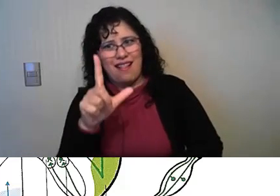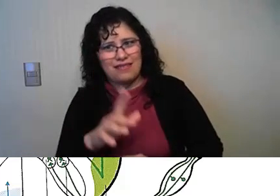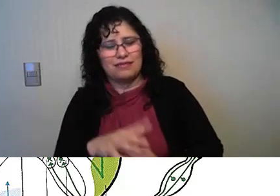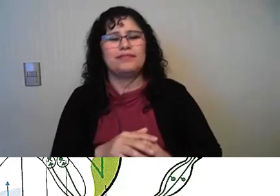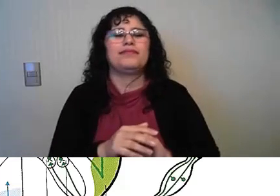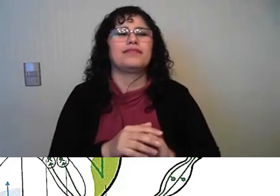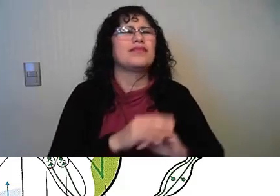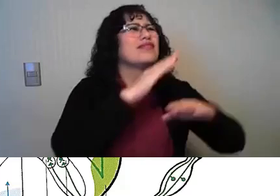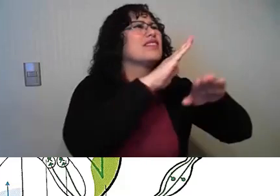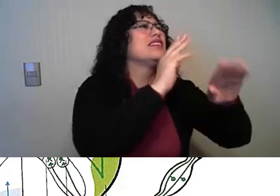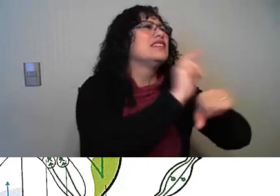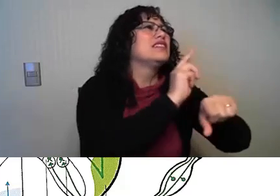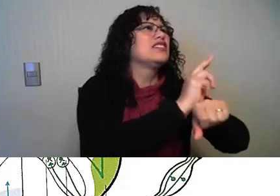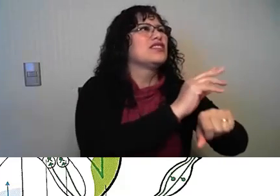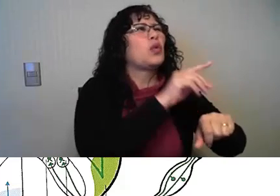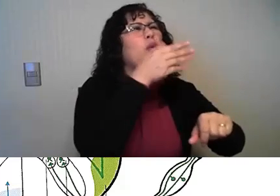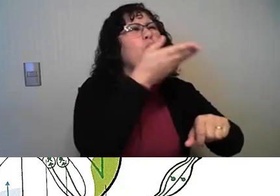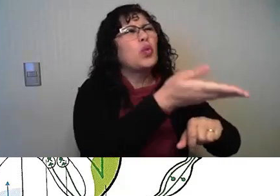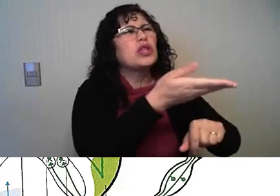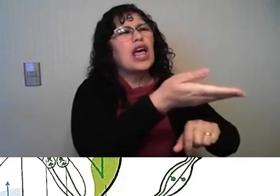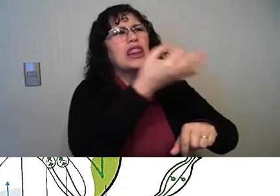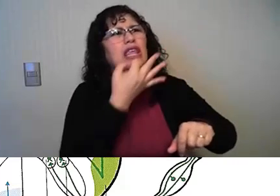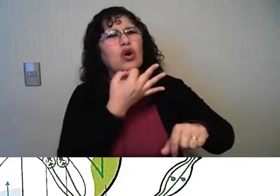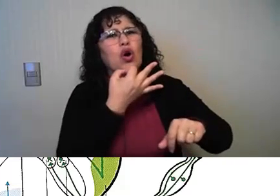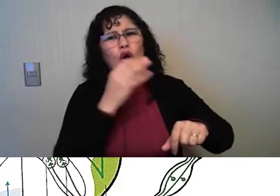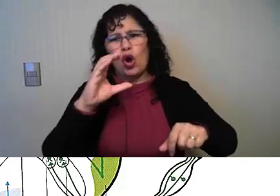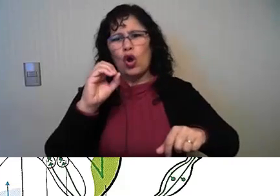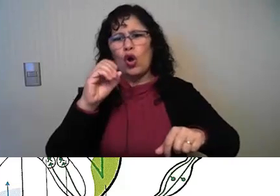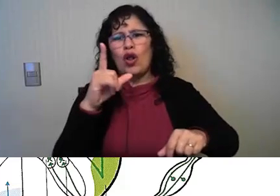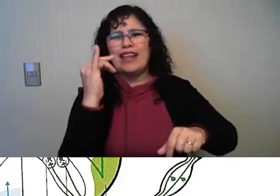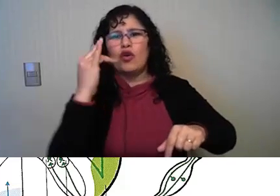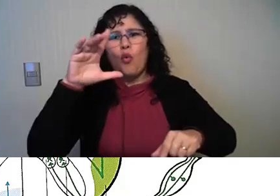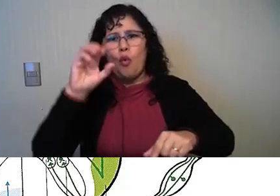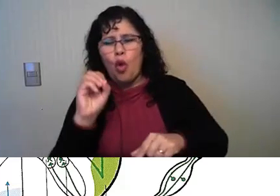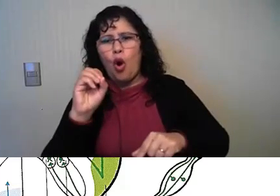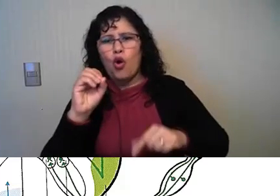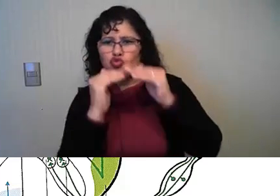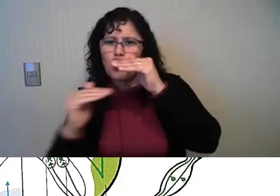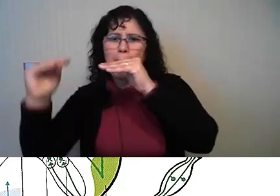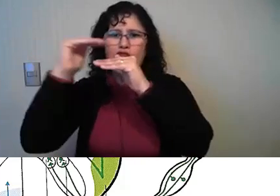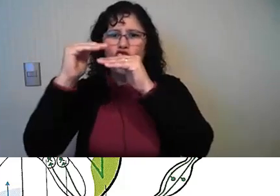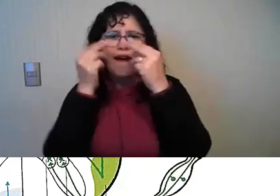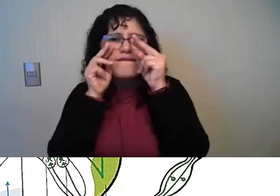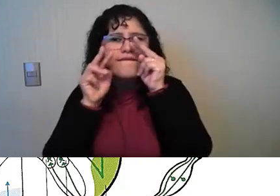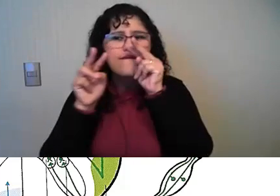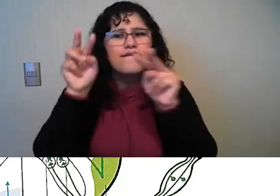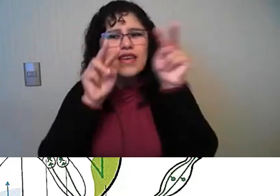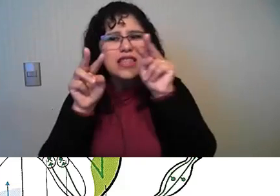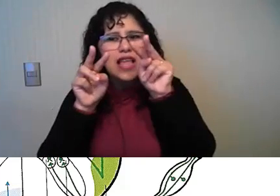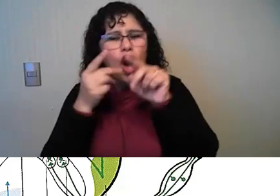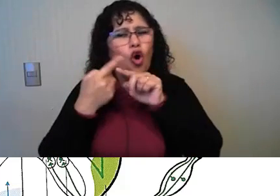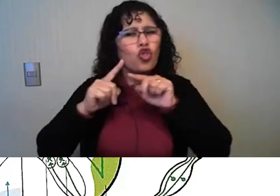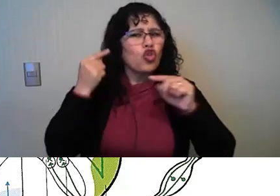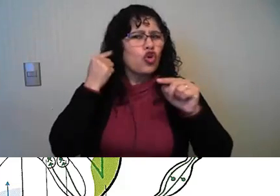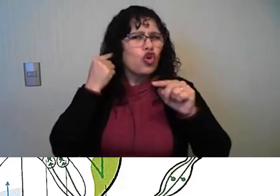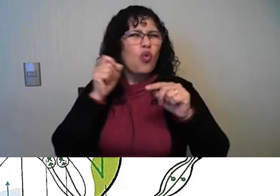dígame, Había dicho que los colículos superiores eran vista y los de abajo audición. audición, ¿verdad? Ah, ya. Ya, Audición. muchas